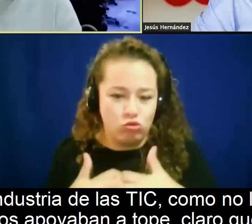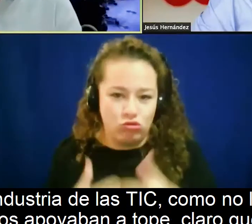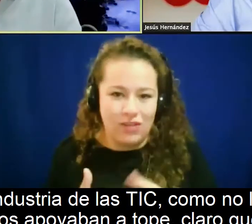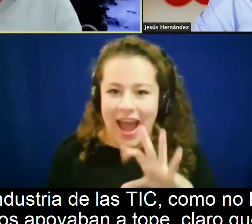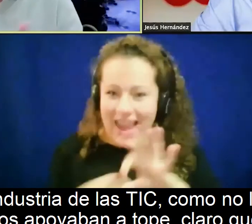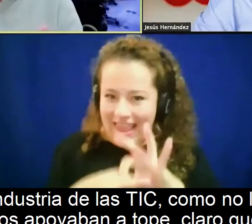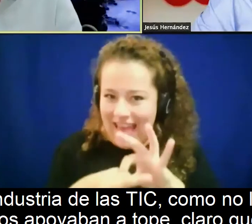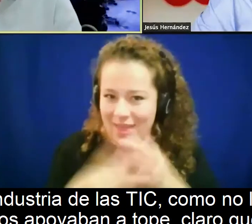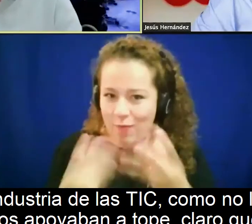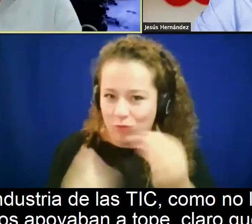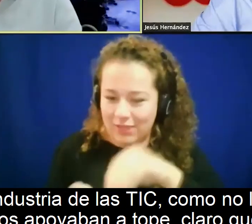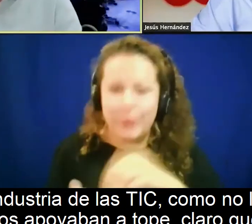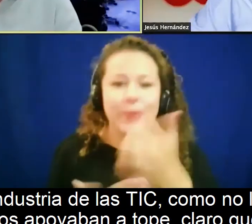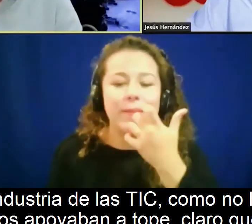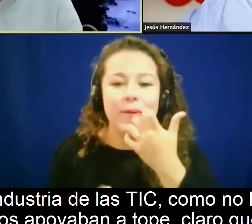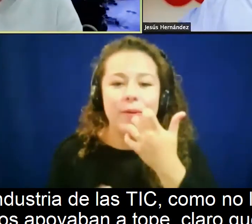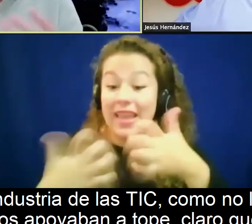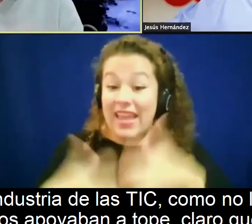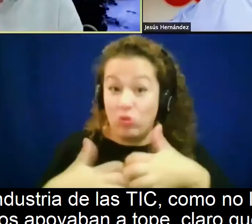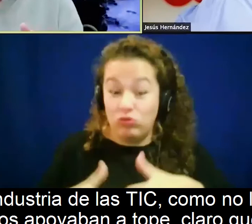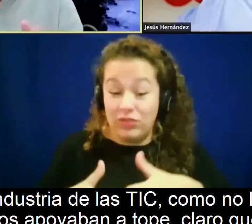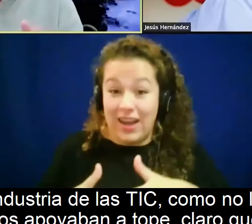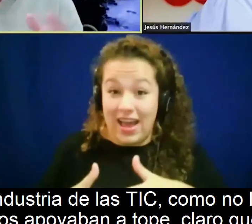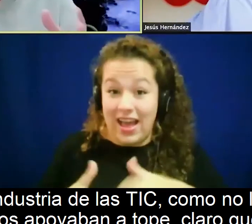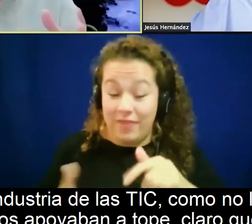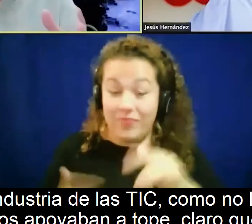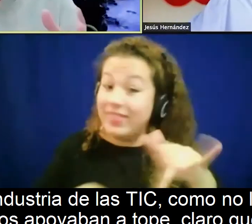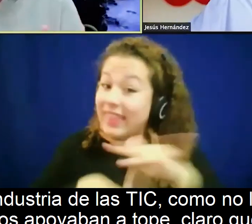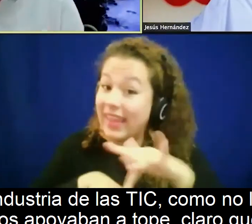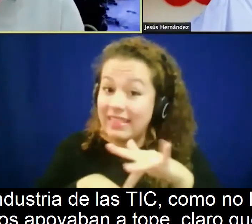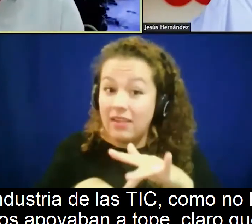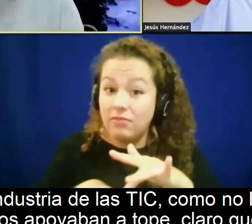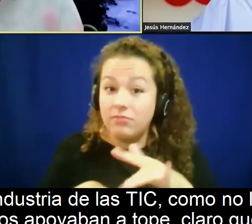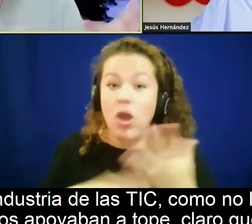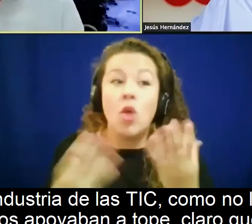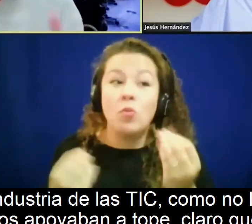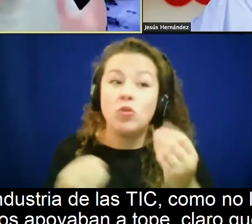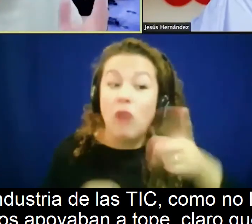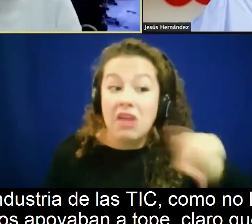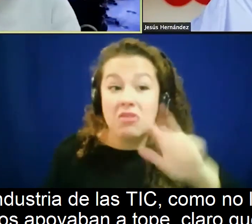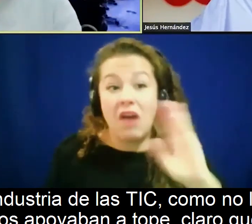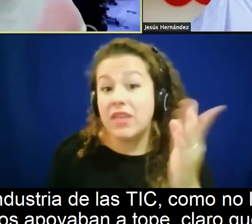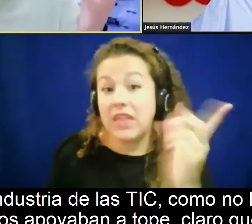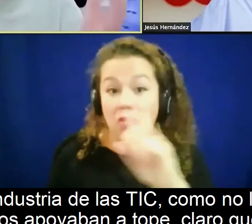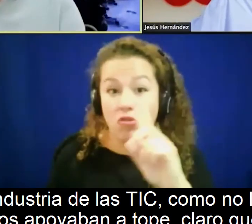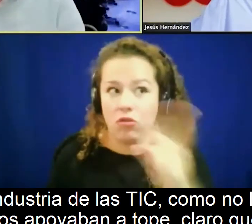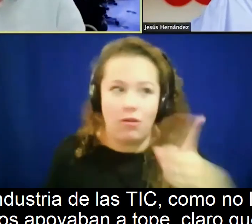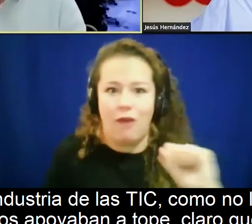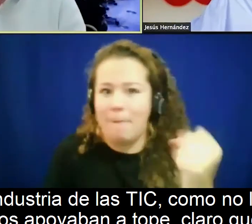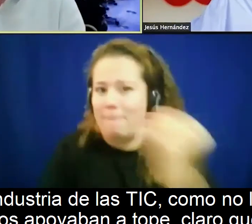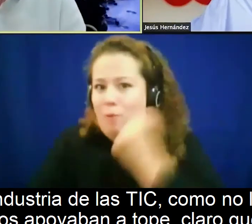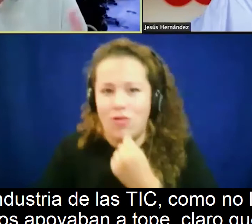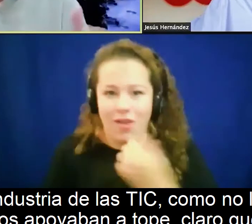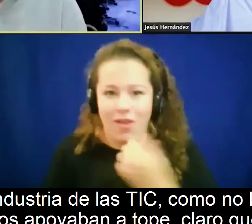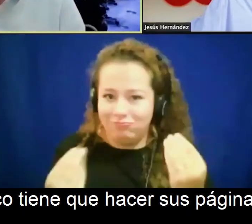industria digital, la industria de las TIC, como no les afectaba mucho a ellos, nos apoyaban a tope. Claro que sí, el